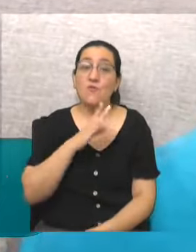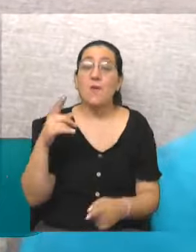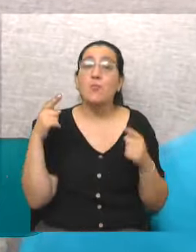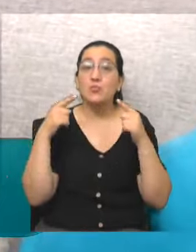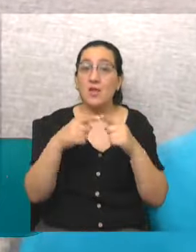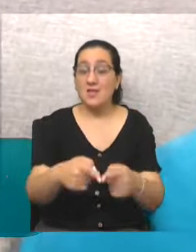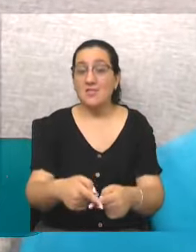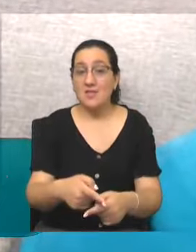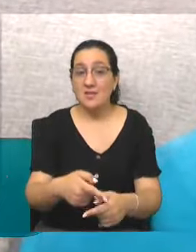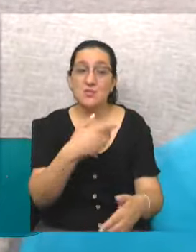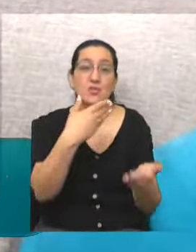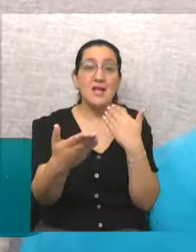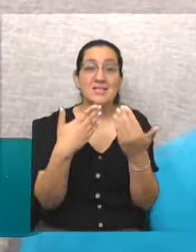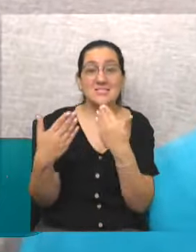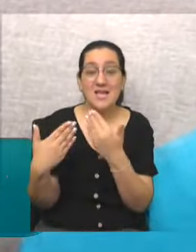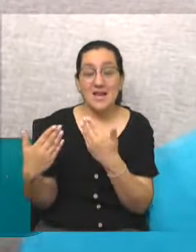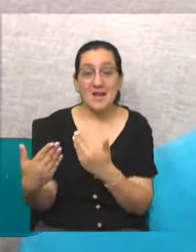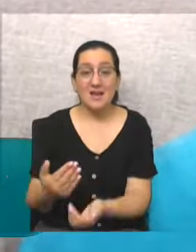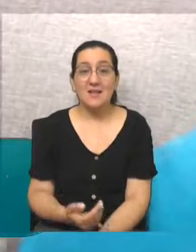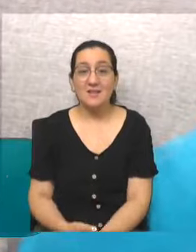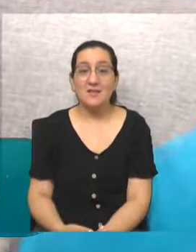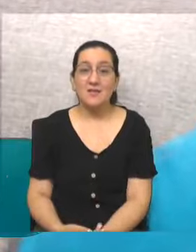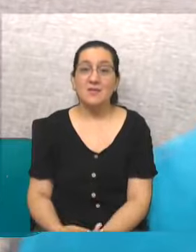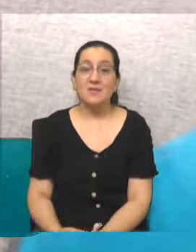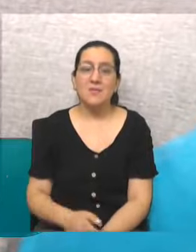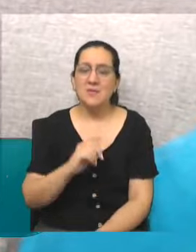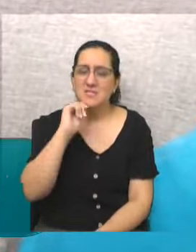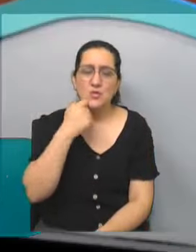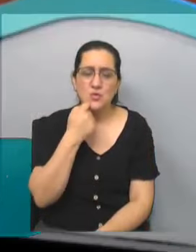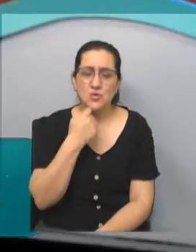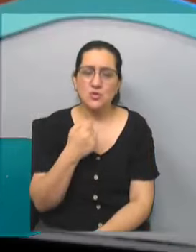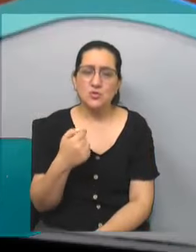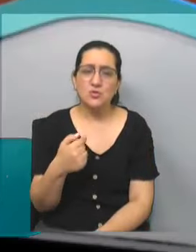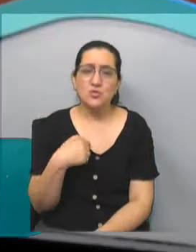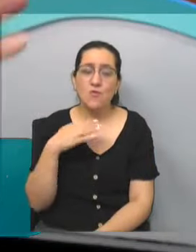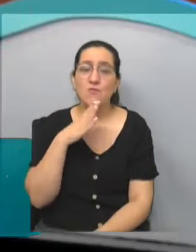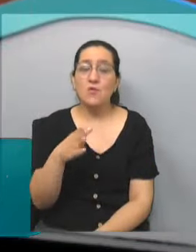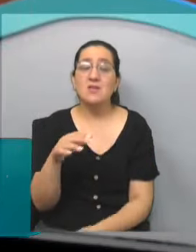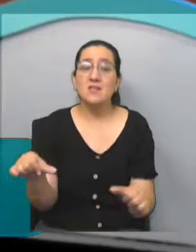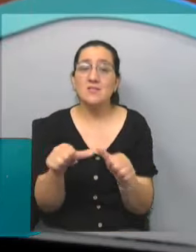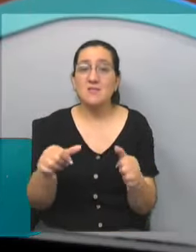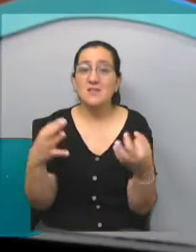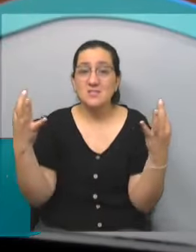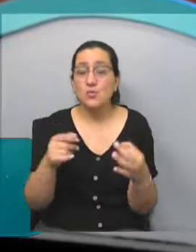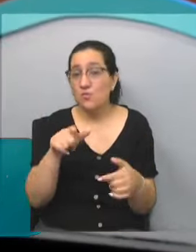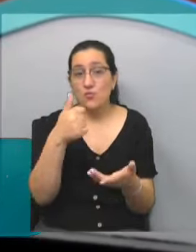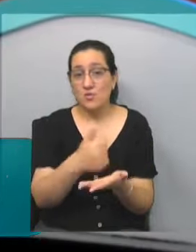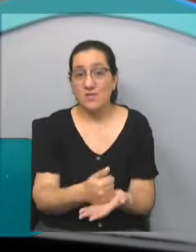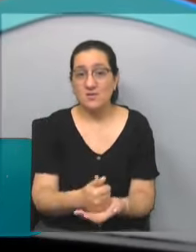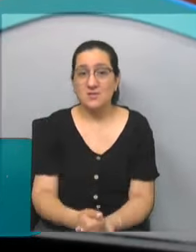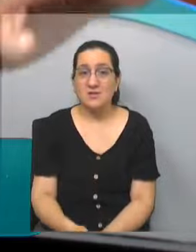haciendo una charla en una librería ahí muy linda que hay, se llama Tres Musas Design, y preciosa. Yo fui a una de las actividades y estaba seguro que vos no estabas, porque si no te hubiera